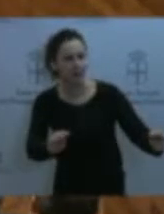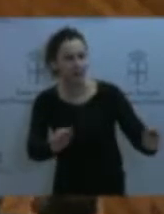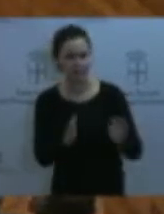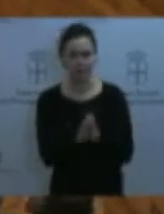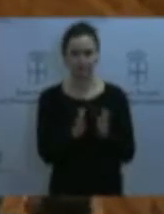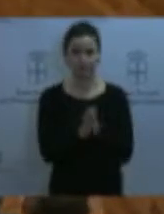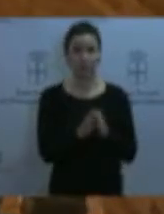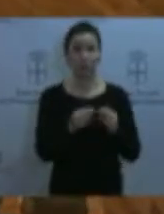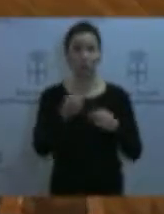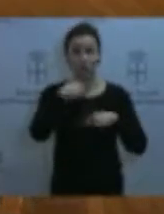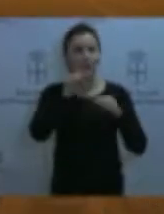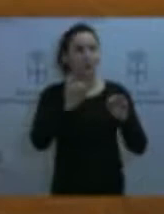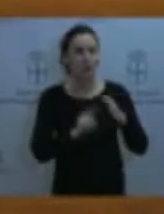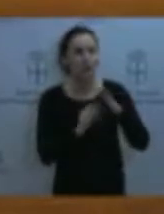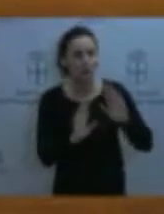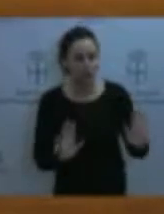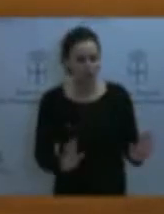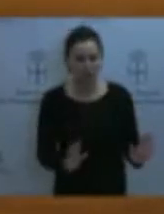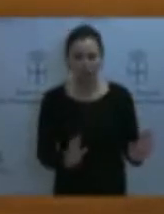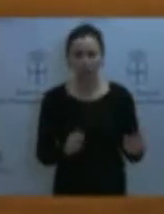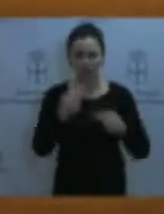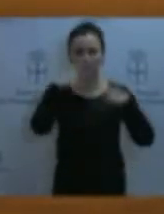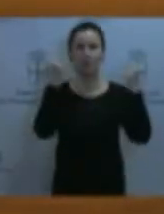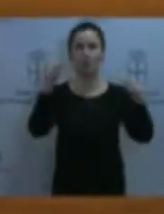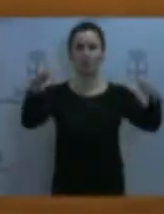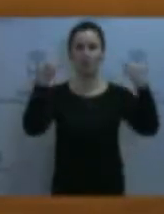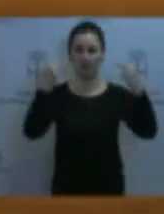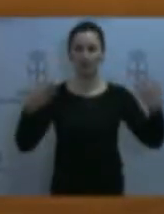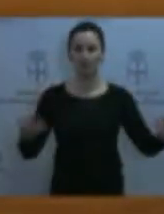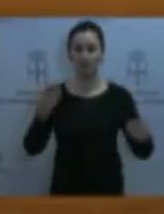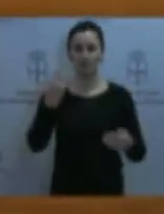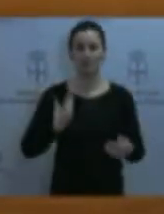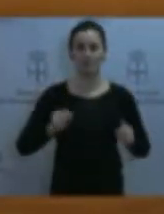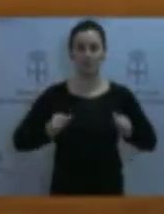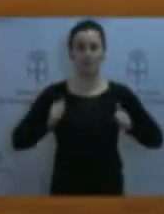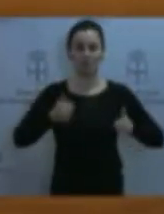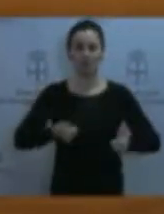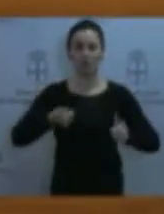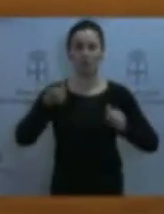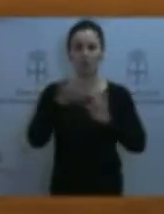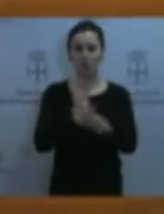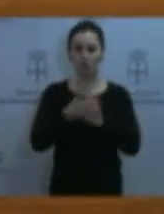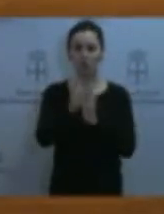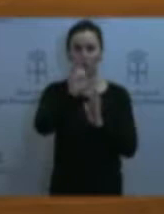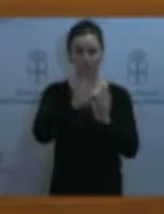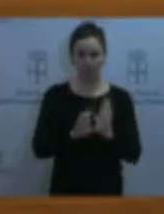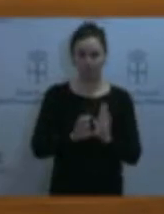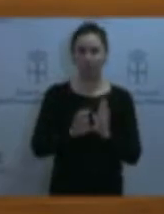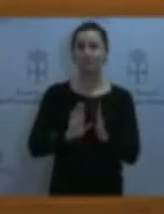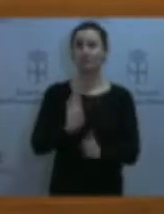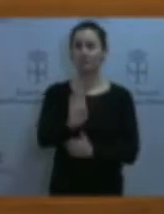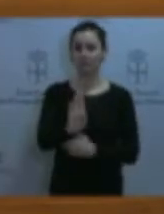el público. Como indica la introducción del propio estatuto que presentamos, nadie puede mirar a otro lado ante